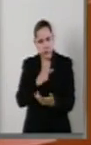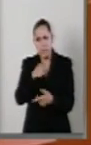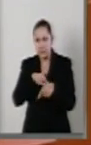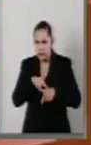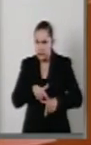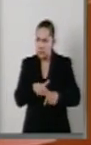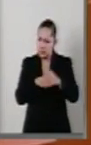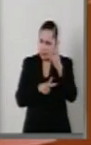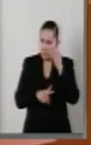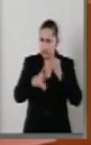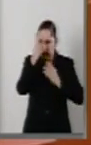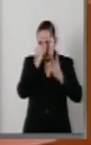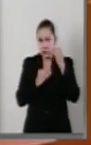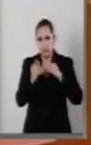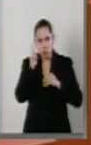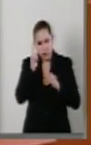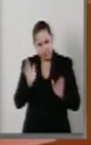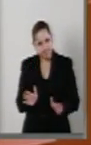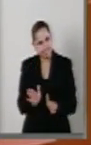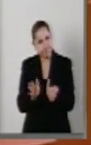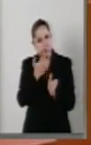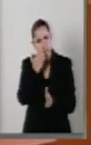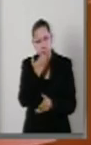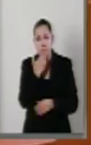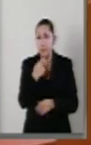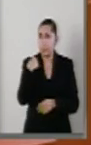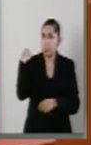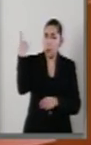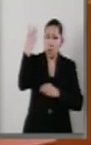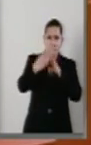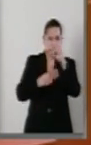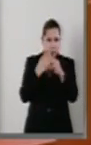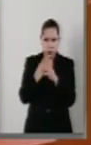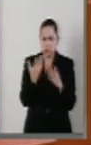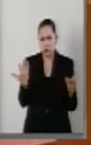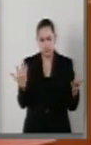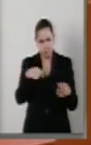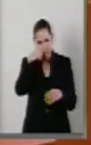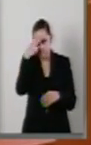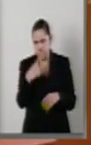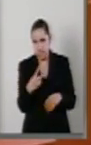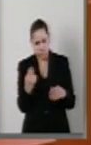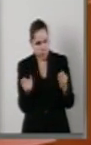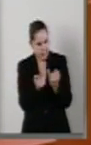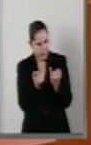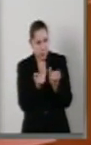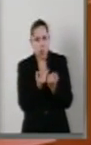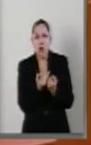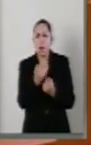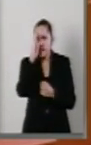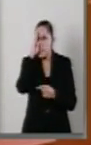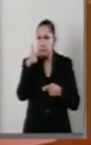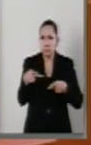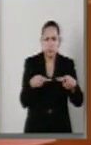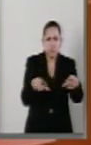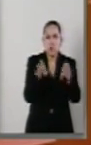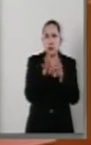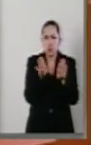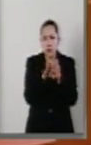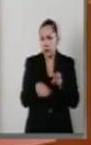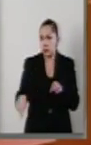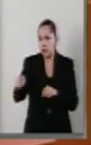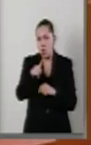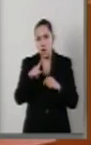están repensando y reformando programas para fomentar la inclusión educativa y México no puede ser la excepción.